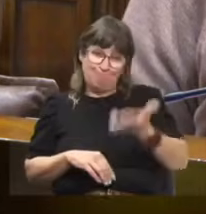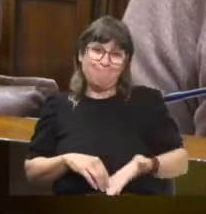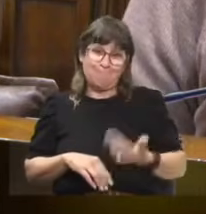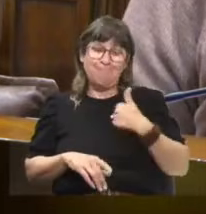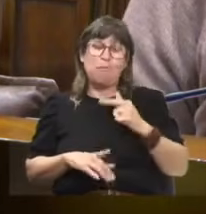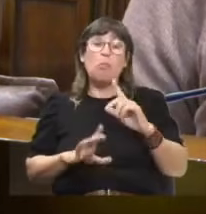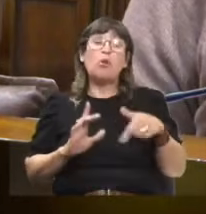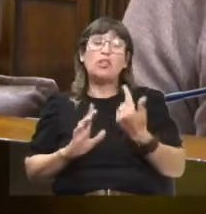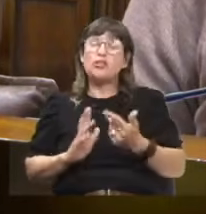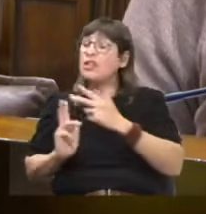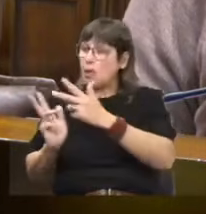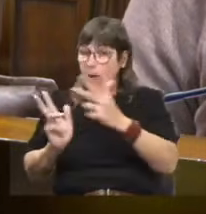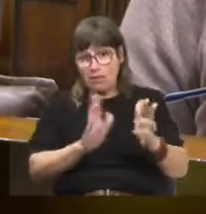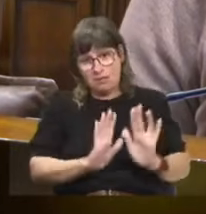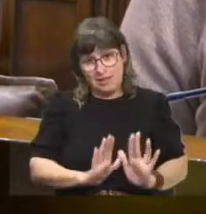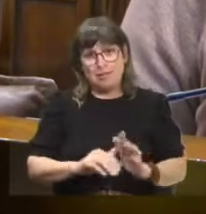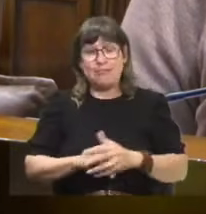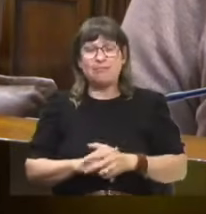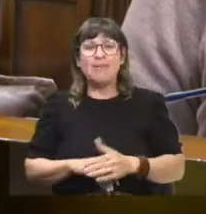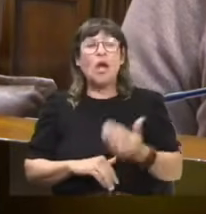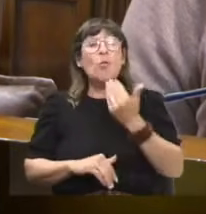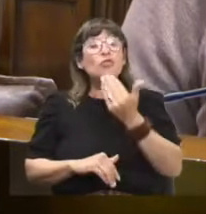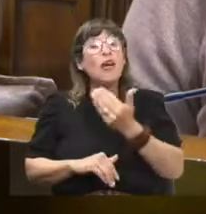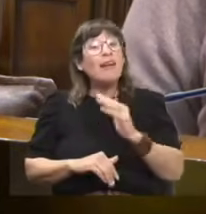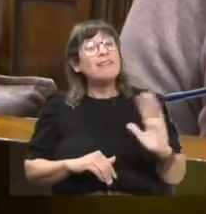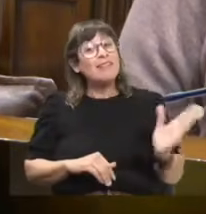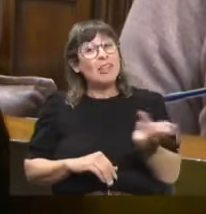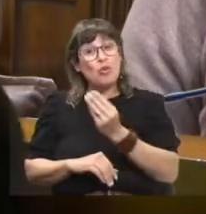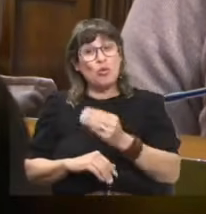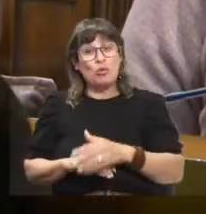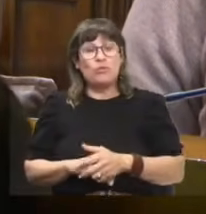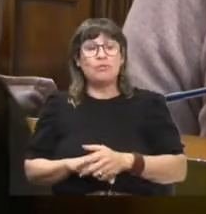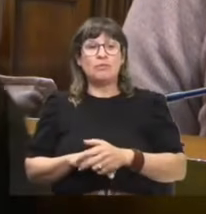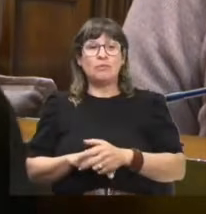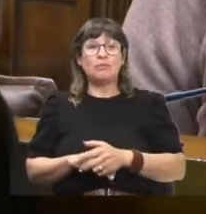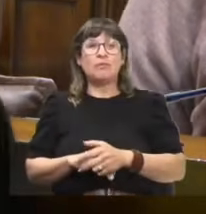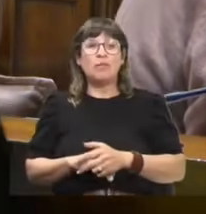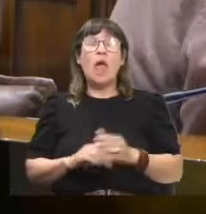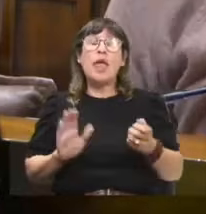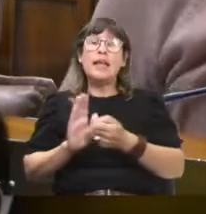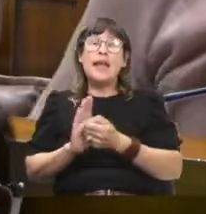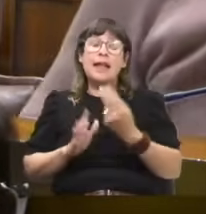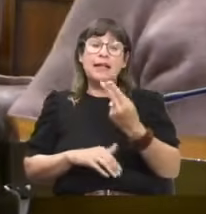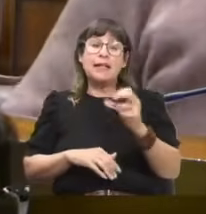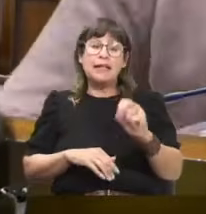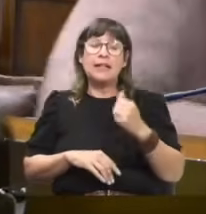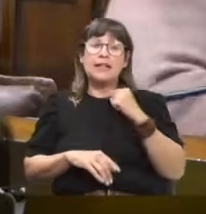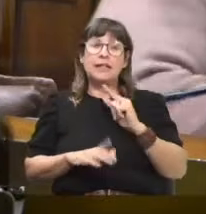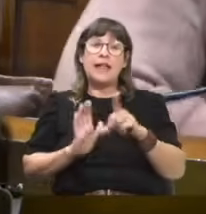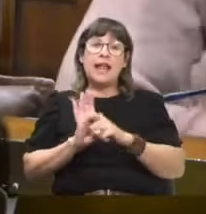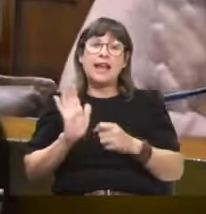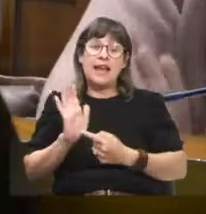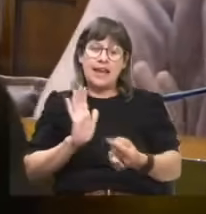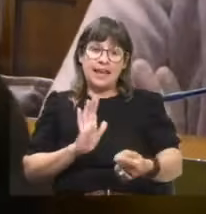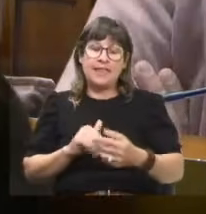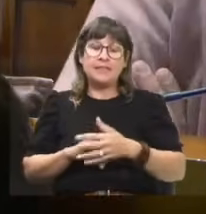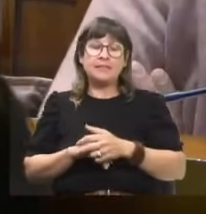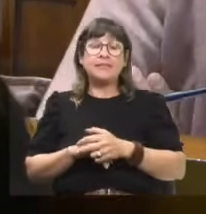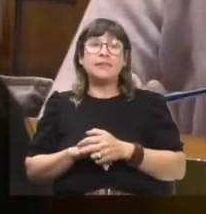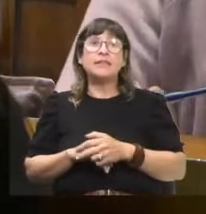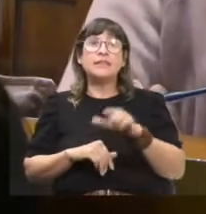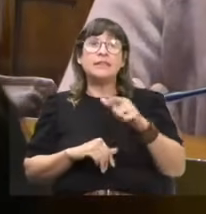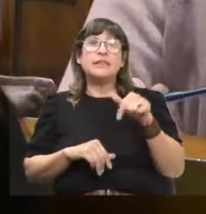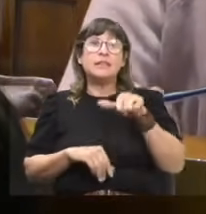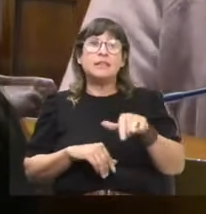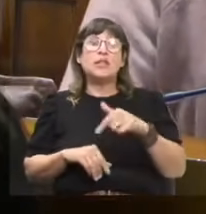Continúe. Muchas gracias a todos. El artículo 20 de la ley referida por su parte establece